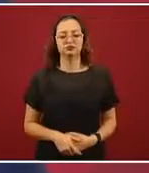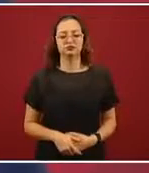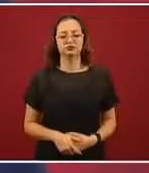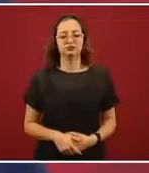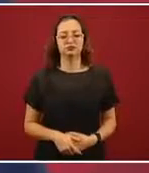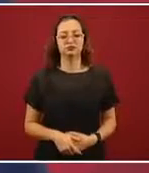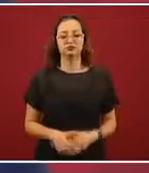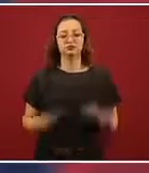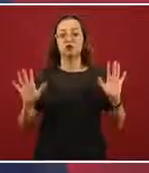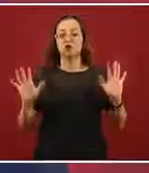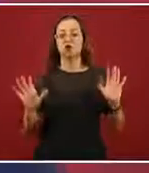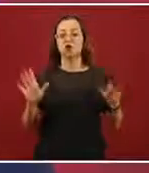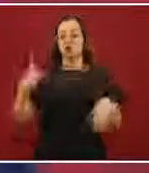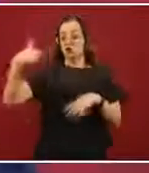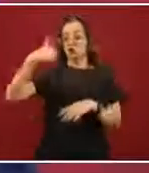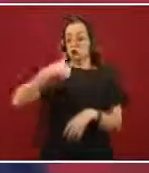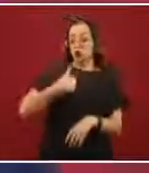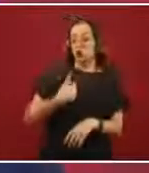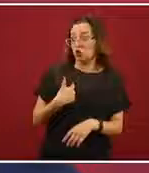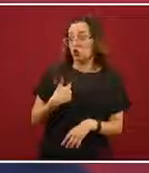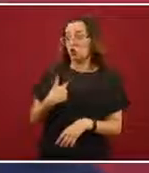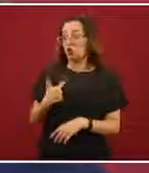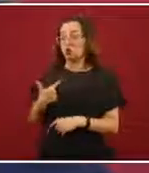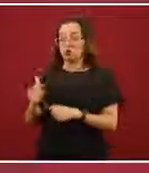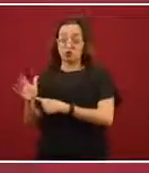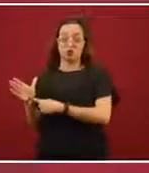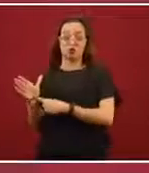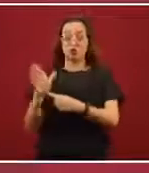buscando lo espectacular, decir, miren,